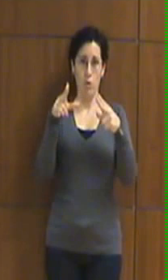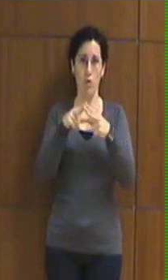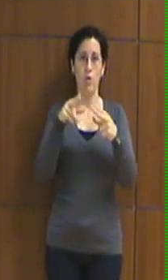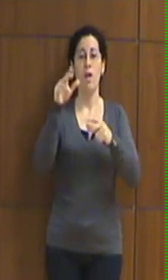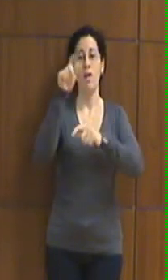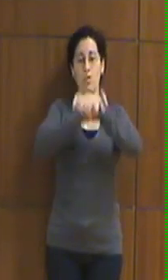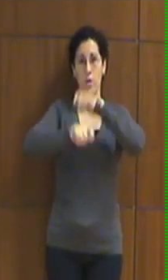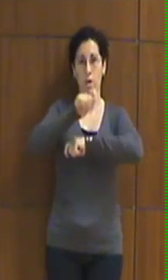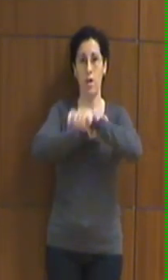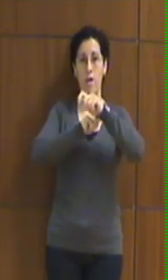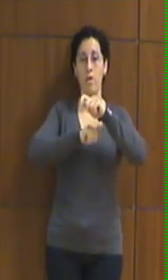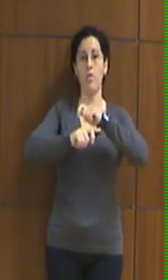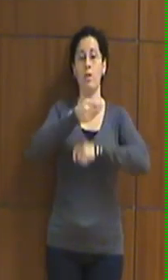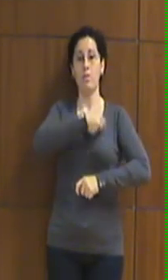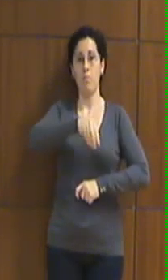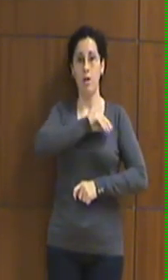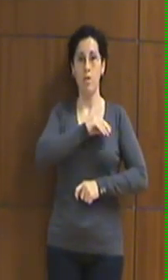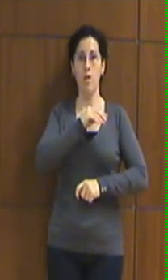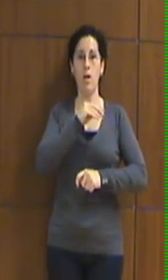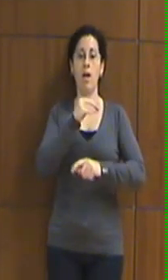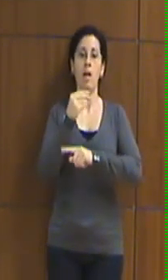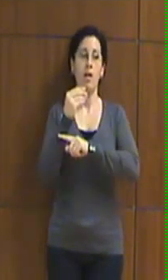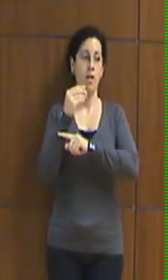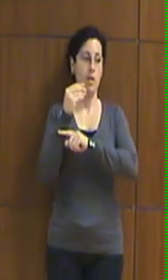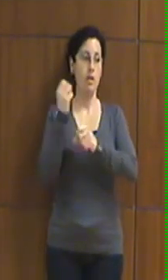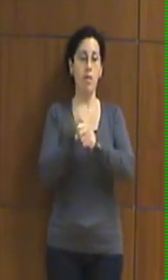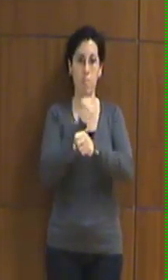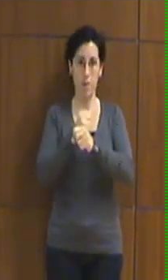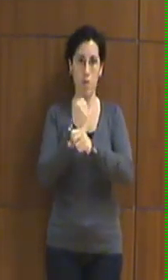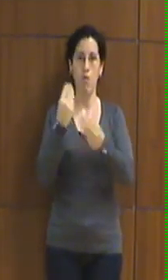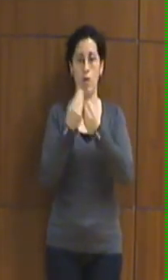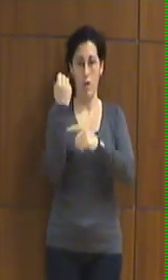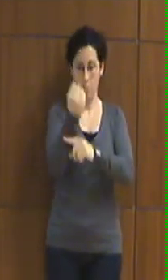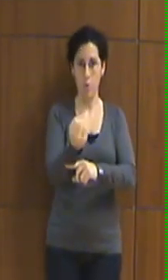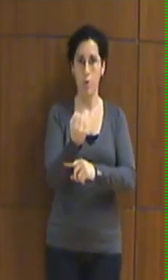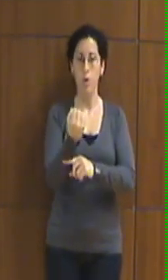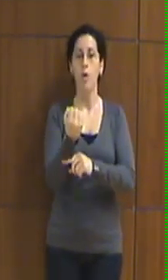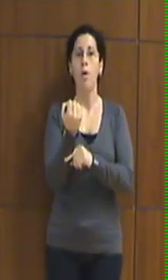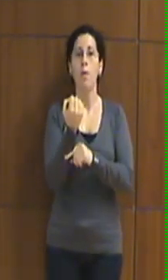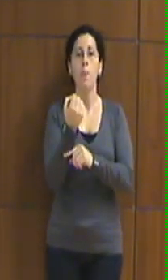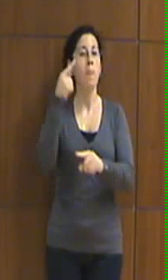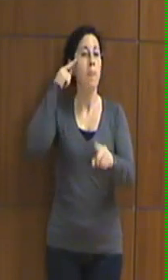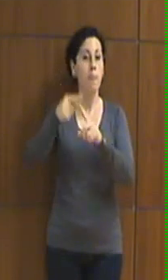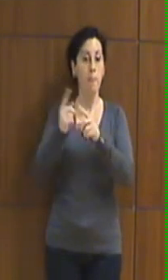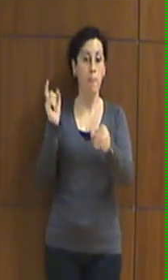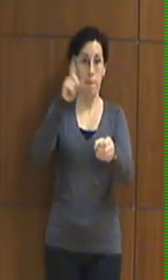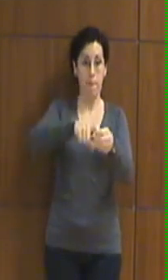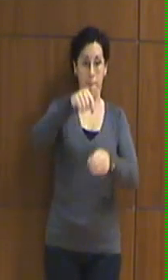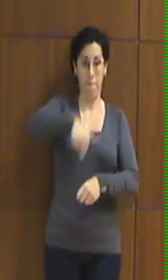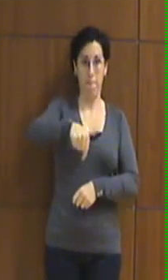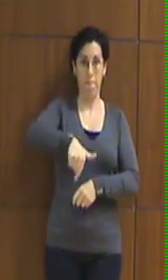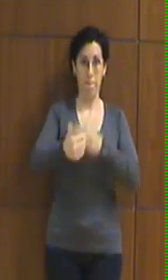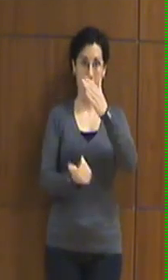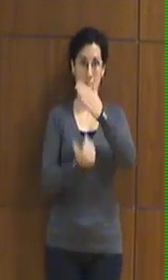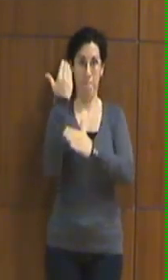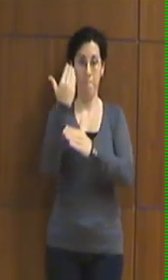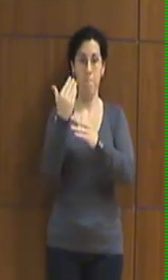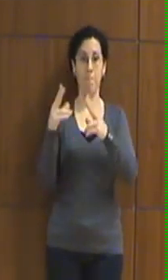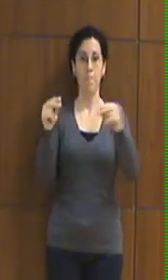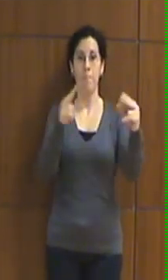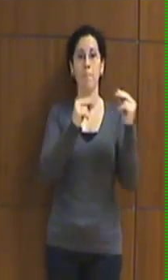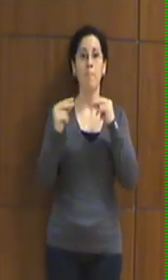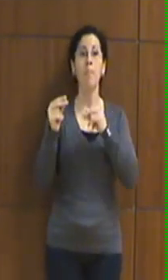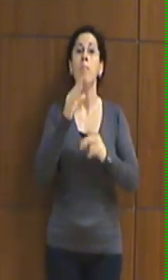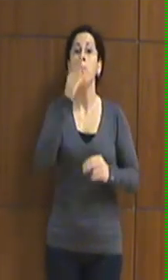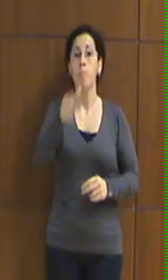Asociación Española de Empleo con Apoyo. El objetivo de acudir esta mañana es fundamentalmente